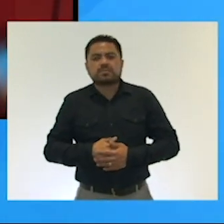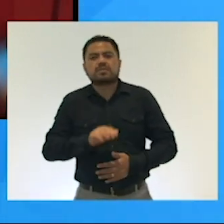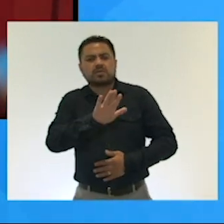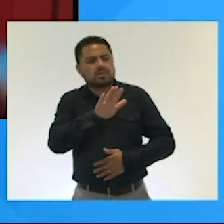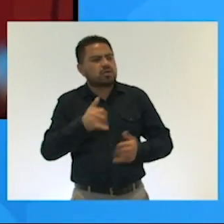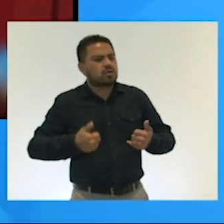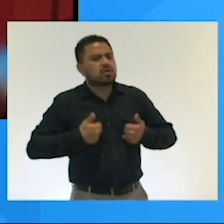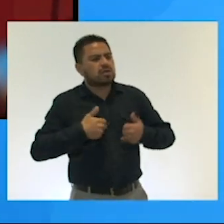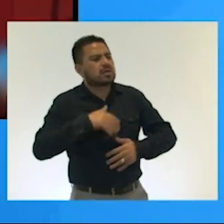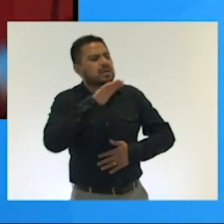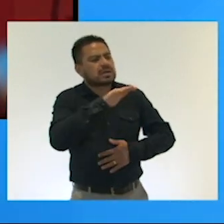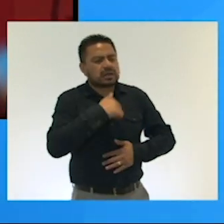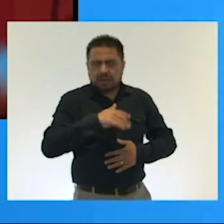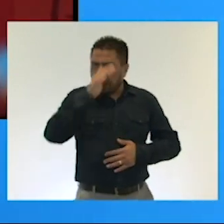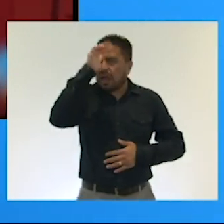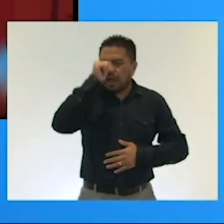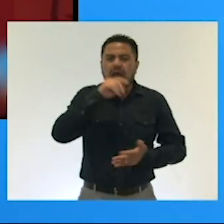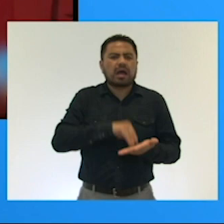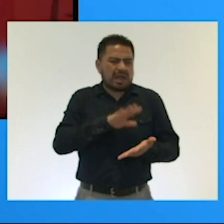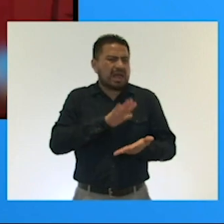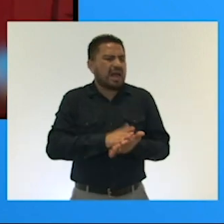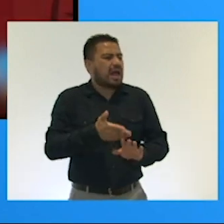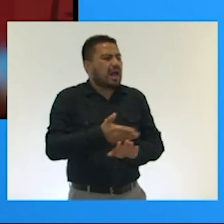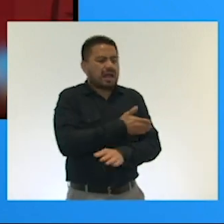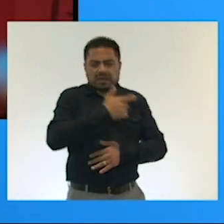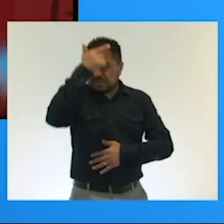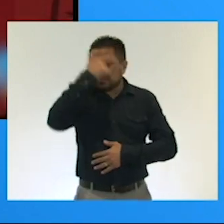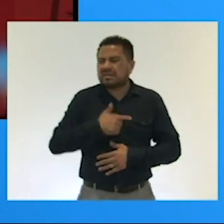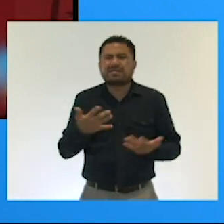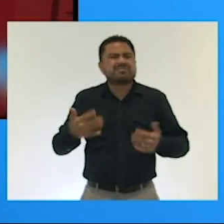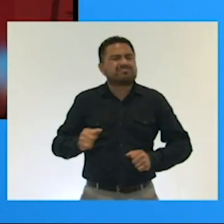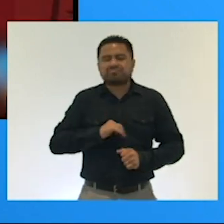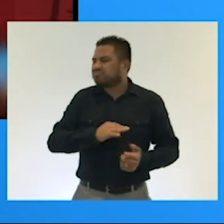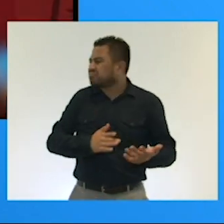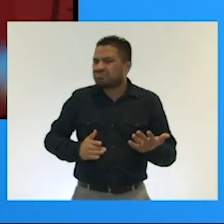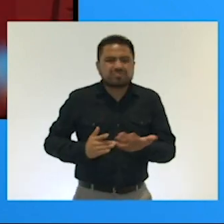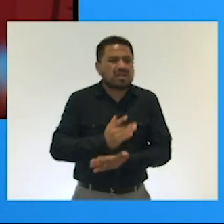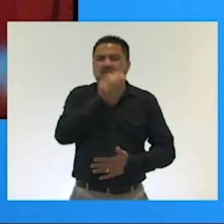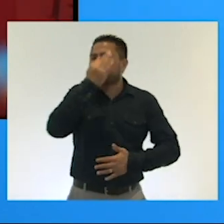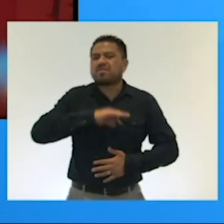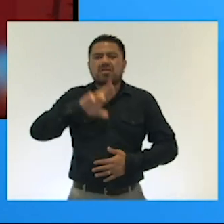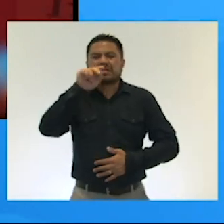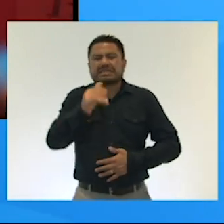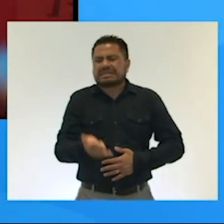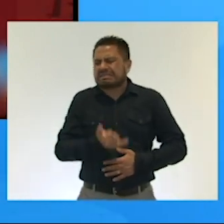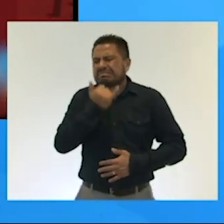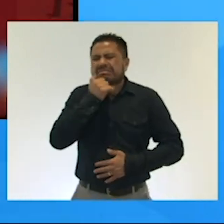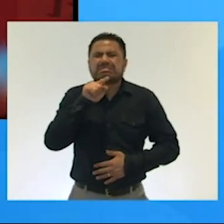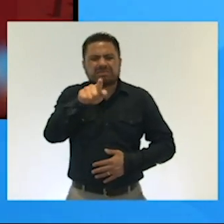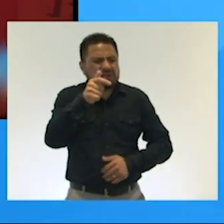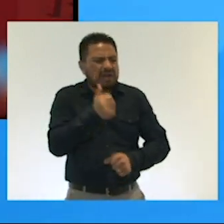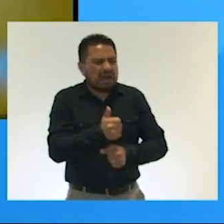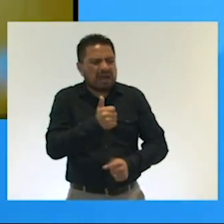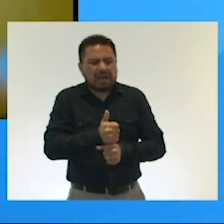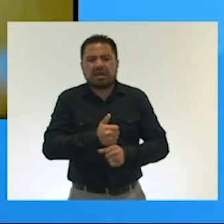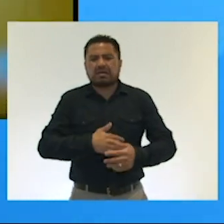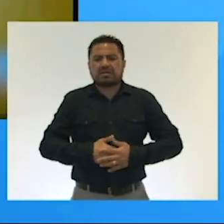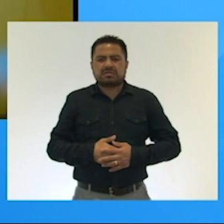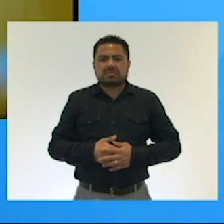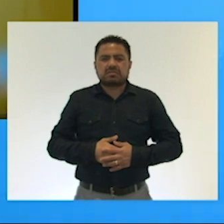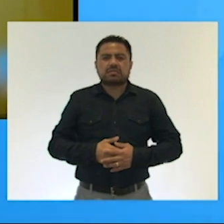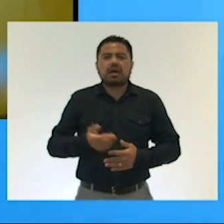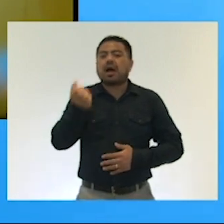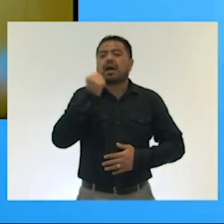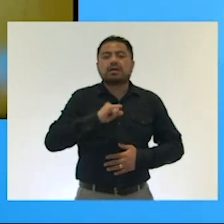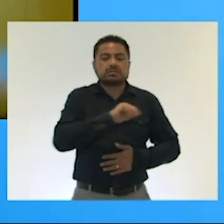Muchacho, acabo de recordar que ya tenía planes para esta noche. No voy a poder ir a la fiesta. Discúlpame con tu abuelita. Y así es